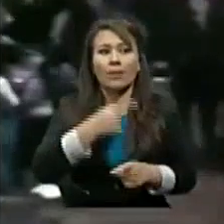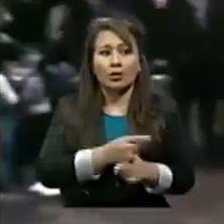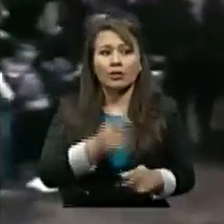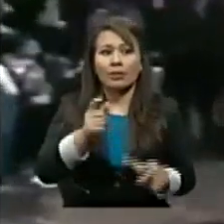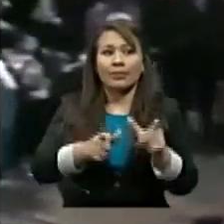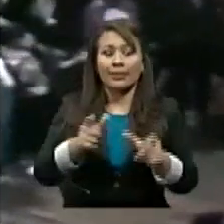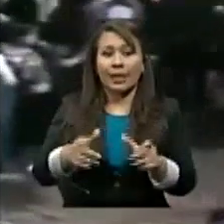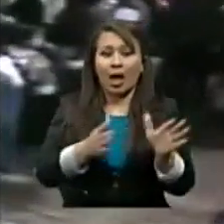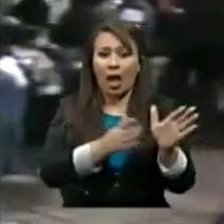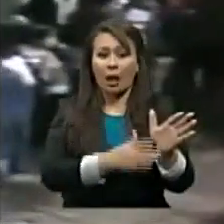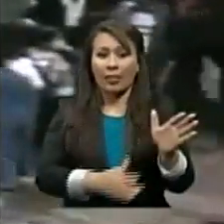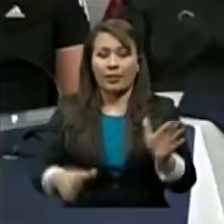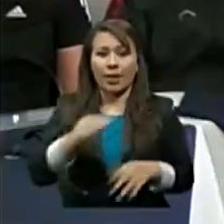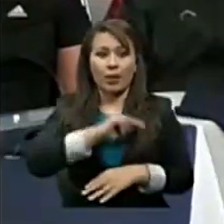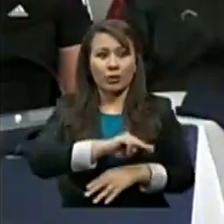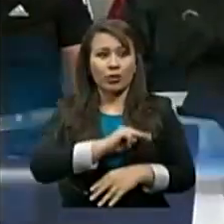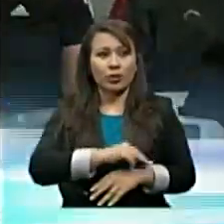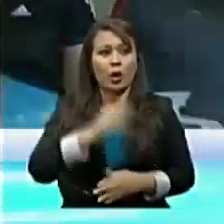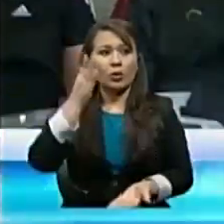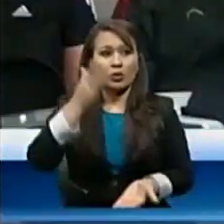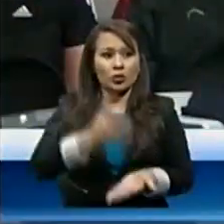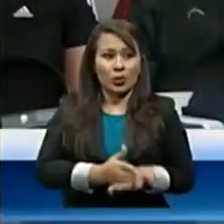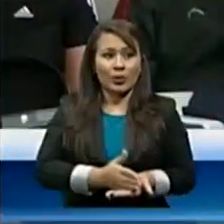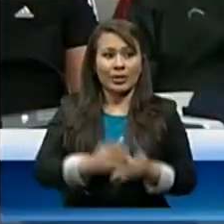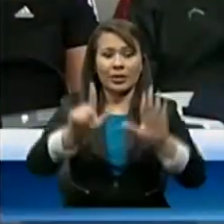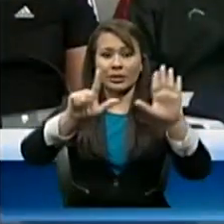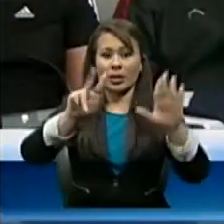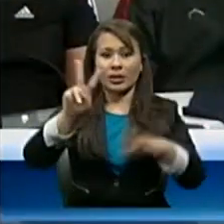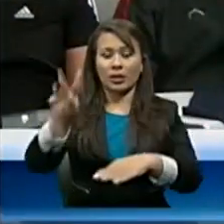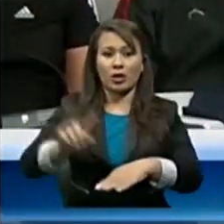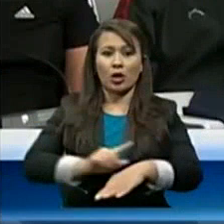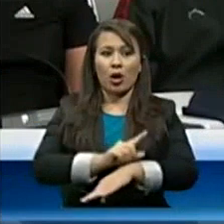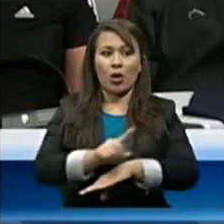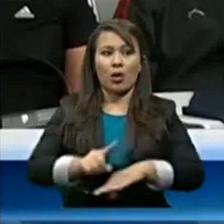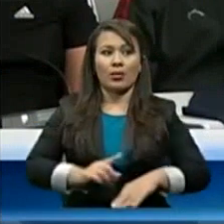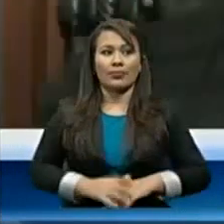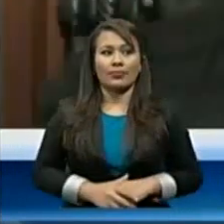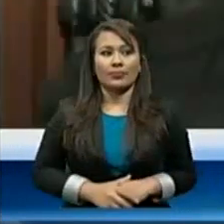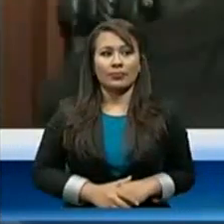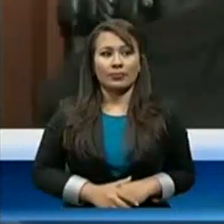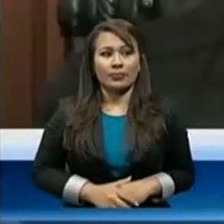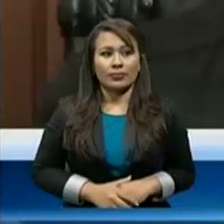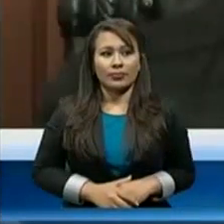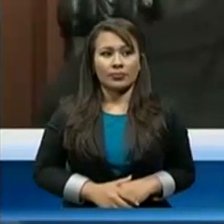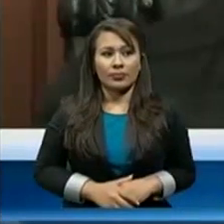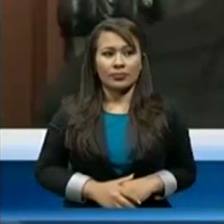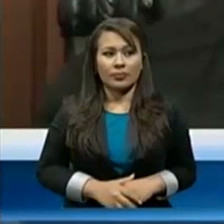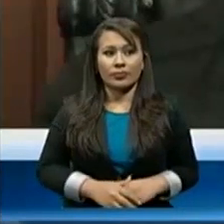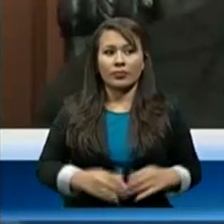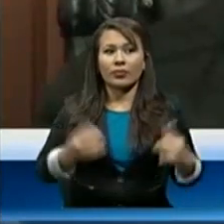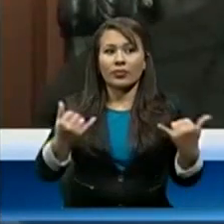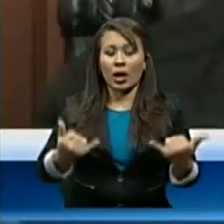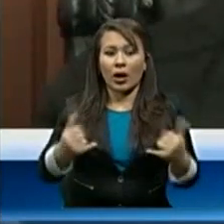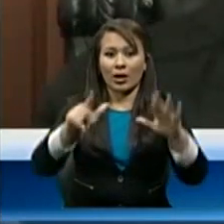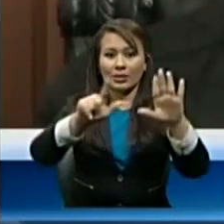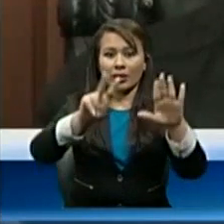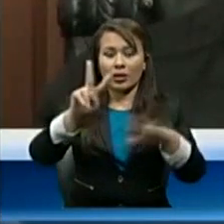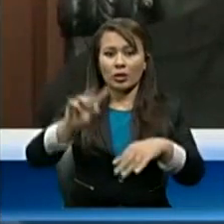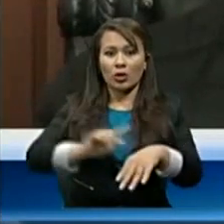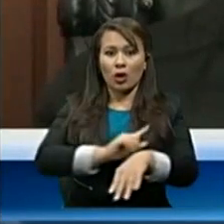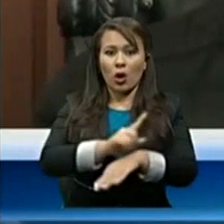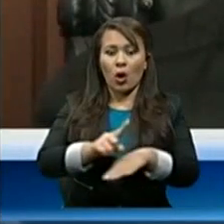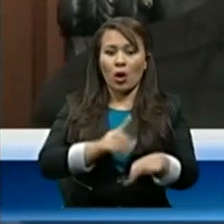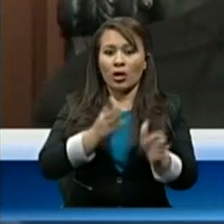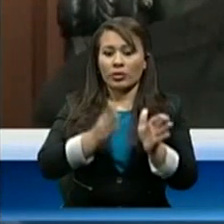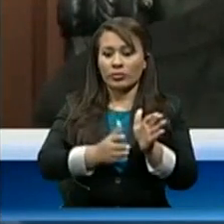eventos programados por el municipio se suspendan por 72 horas. Este momento, con las 72 horas, lo que